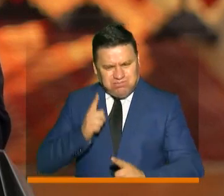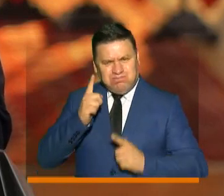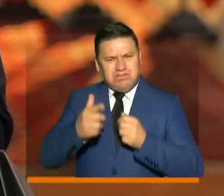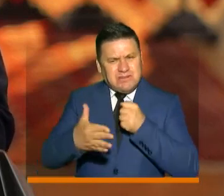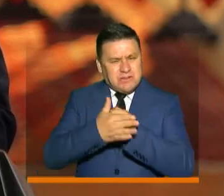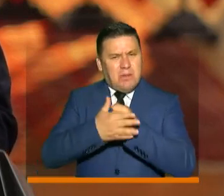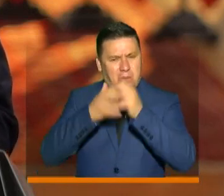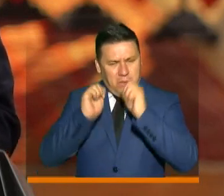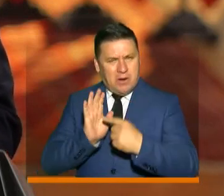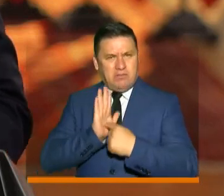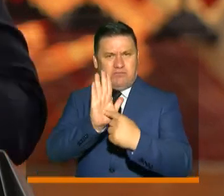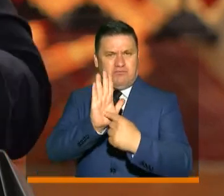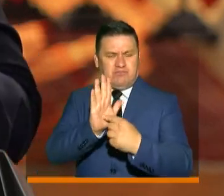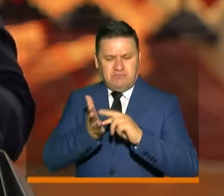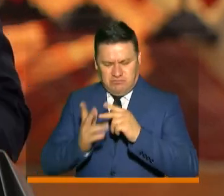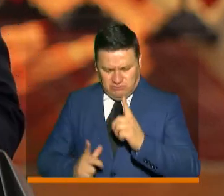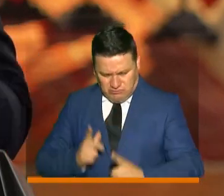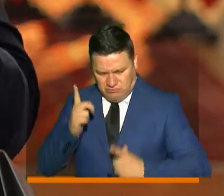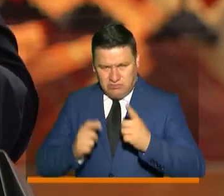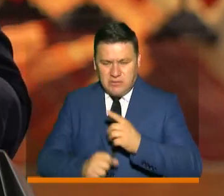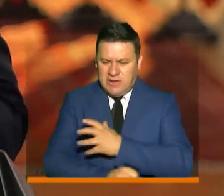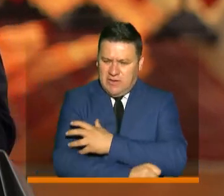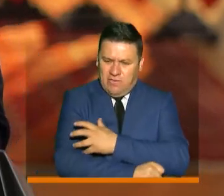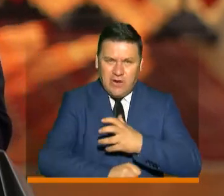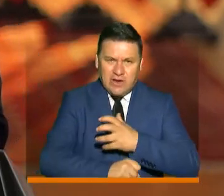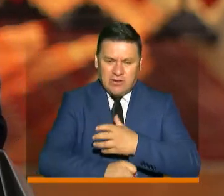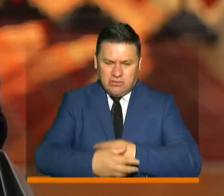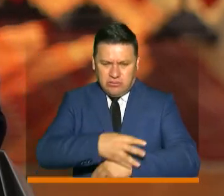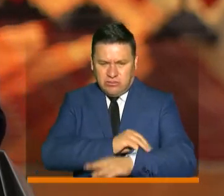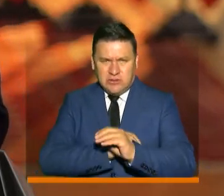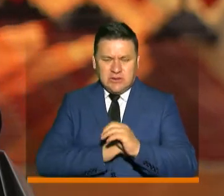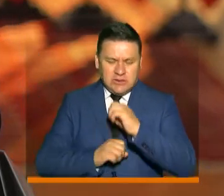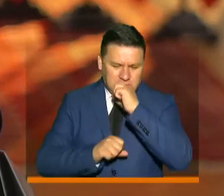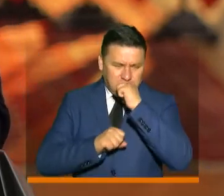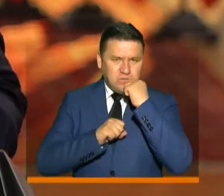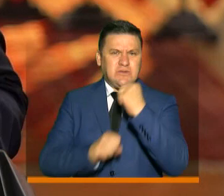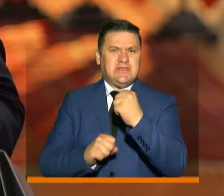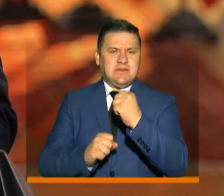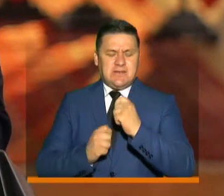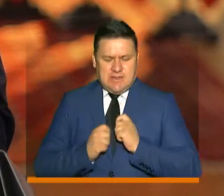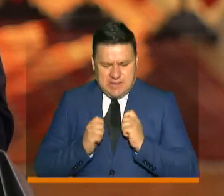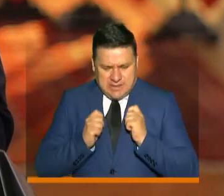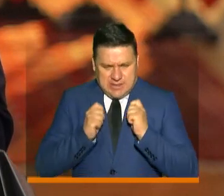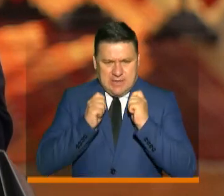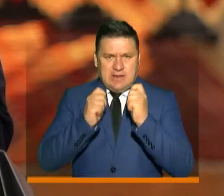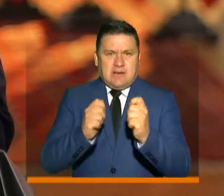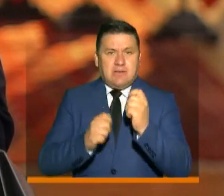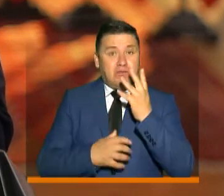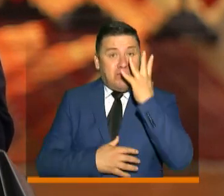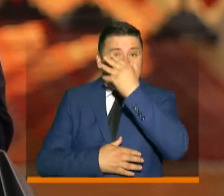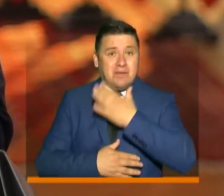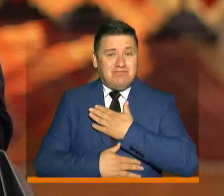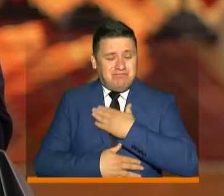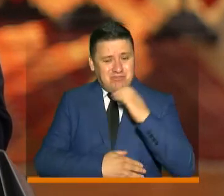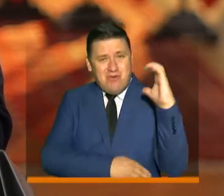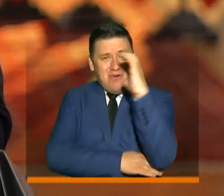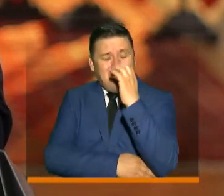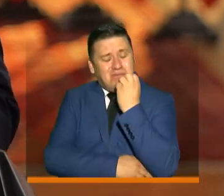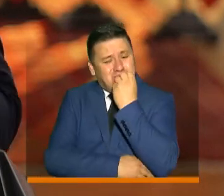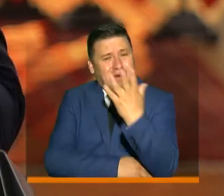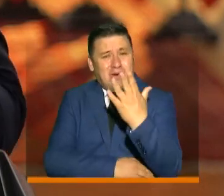demostrando la resiliencia el tesón el heroísmo y la entrega de nuestro hermoso país